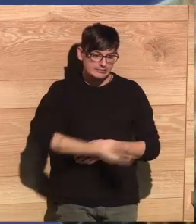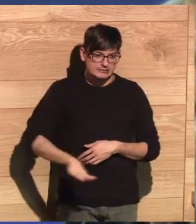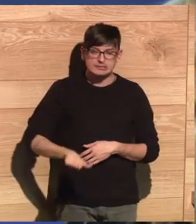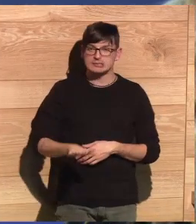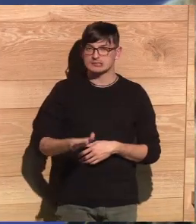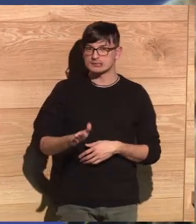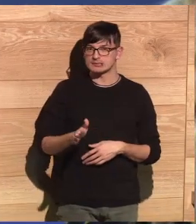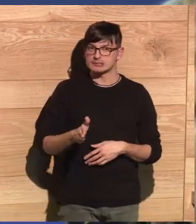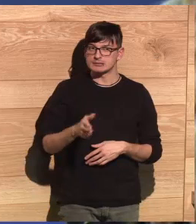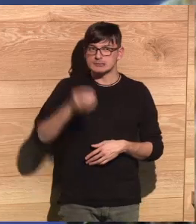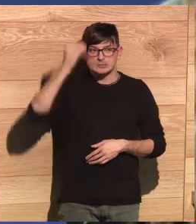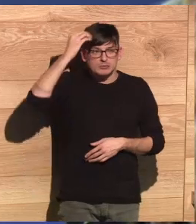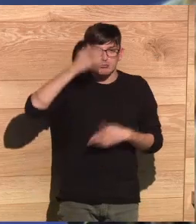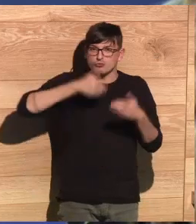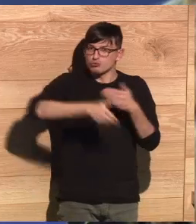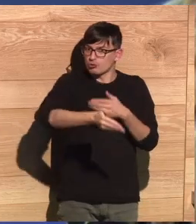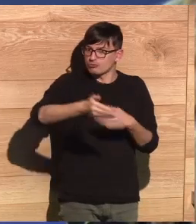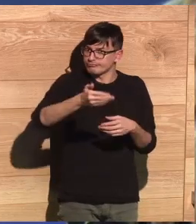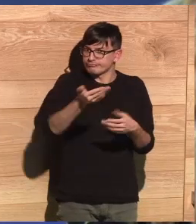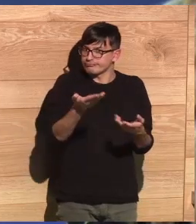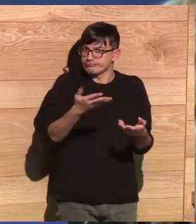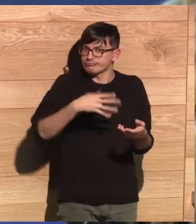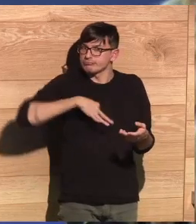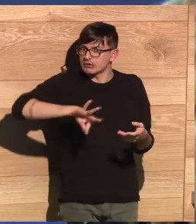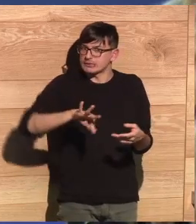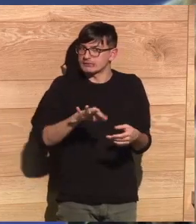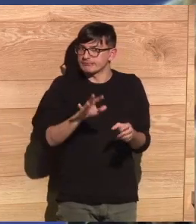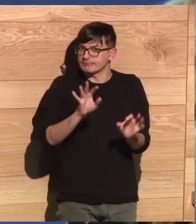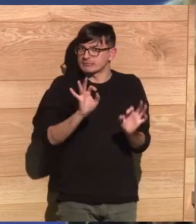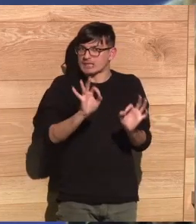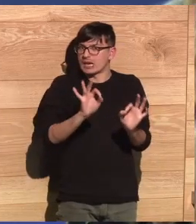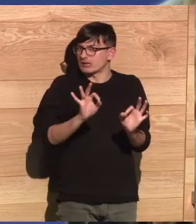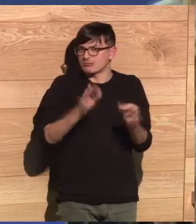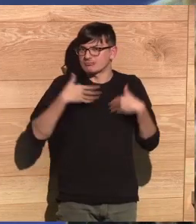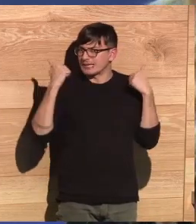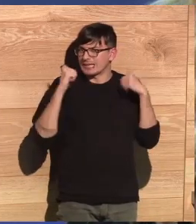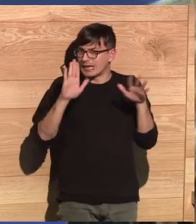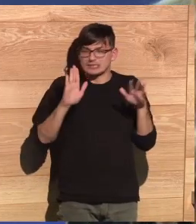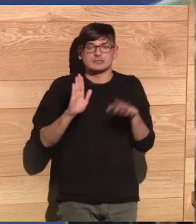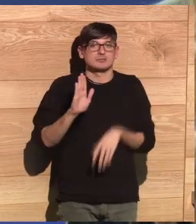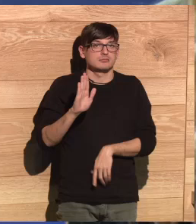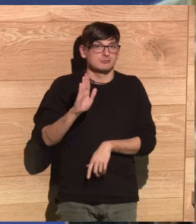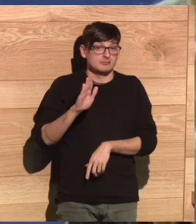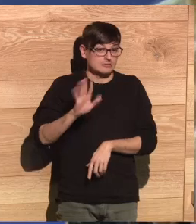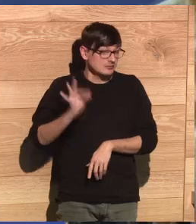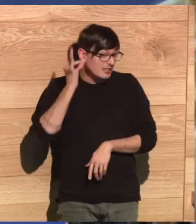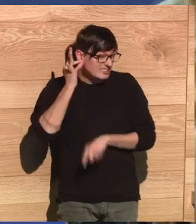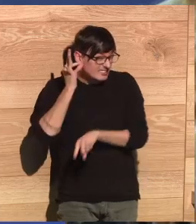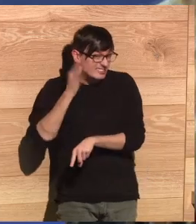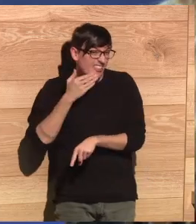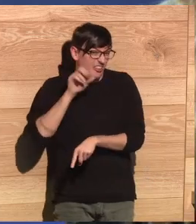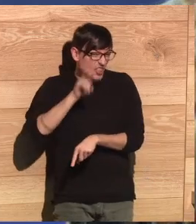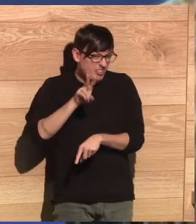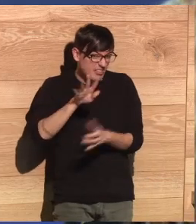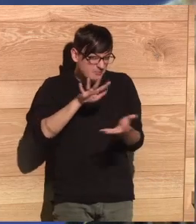creemos cuando lo somos que podemos ser cualquier cosa. Pero concretamente las niñas, una vez que pasan esa edad, esos 10, 12 años, por